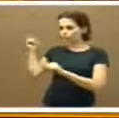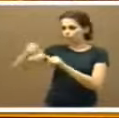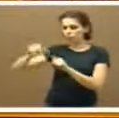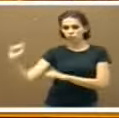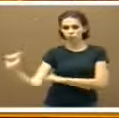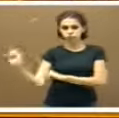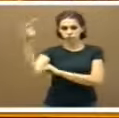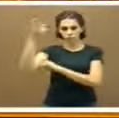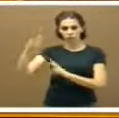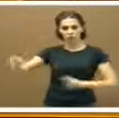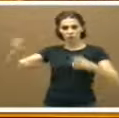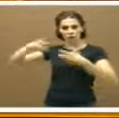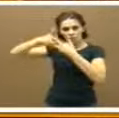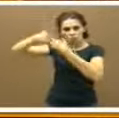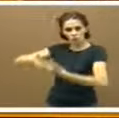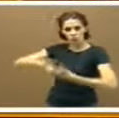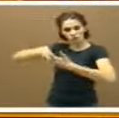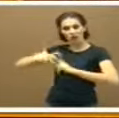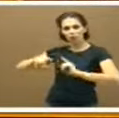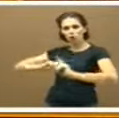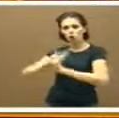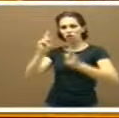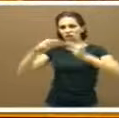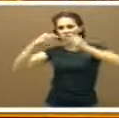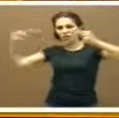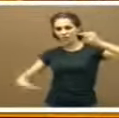en la lucha contra el déficit.